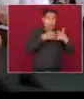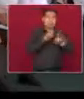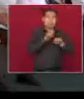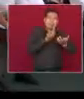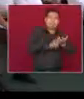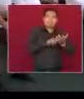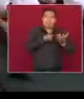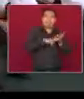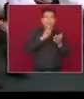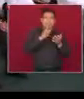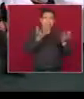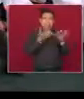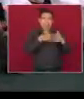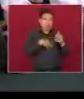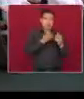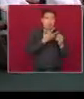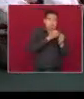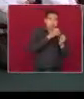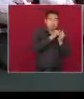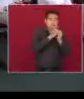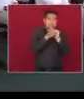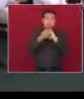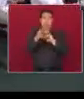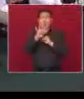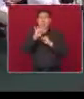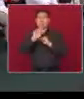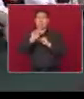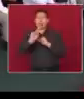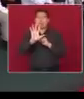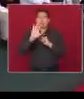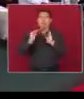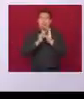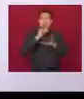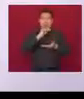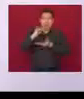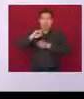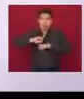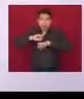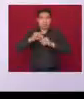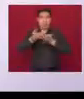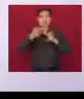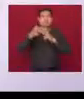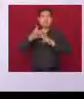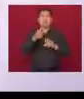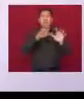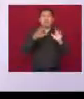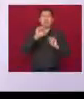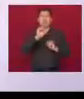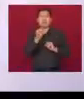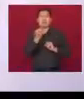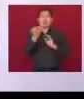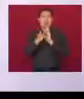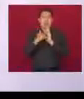capacidad productiva. Es decir, pasamos de transformar 485 mil barriles diarios a 863 mil